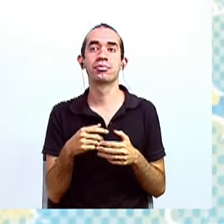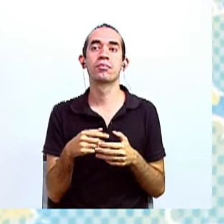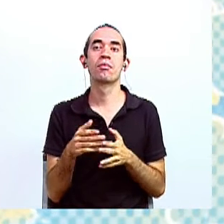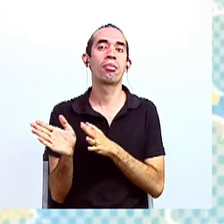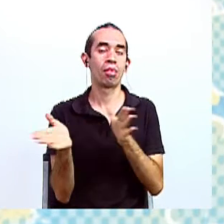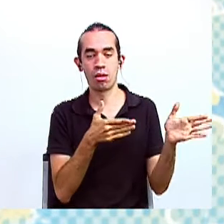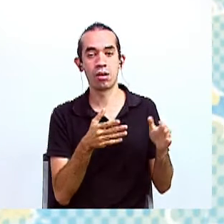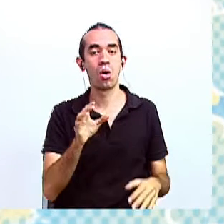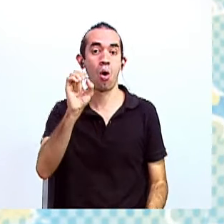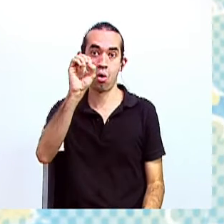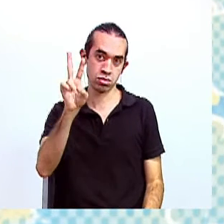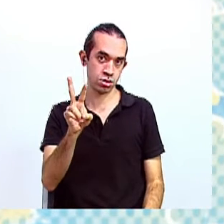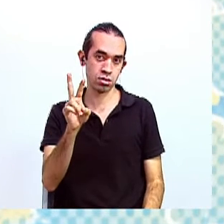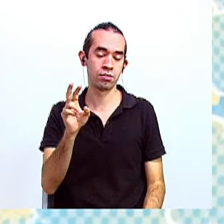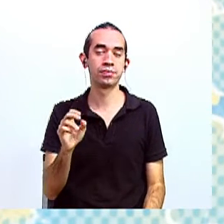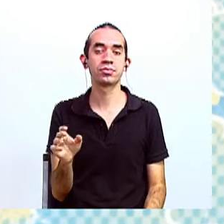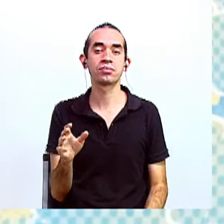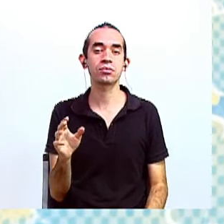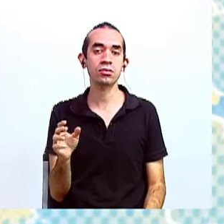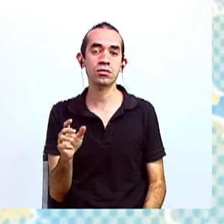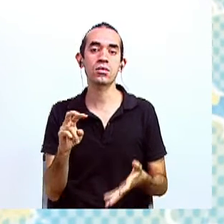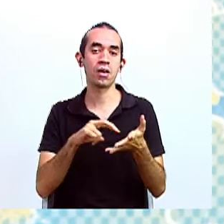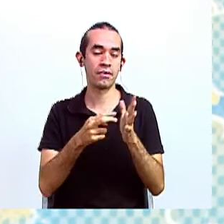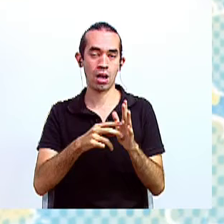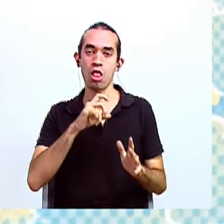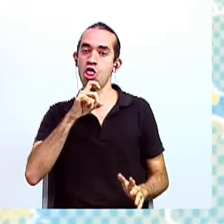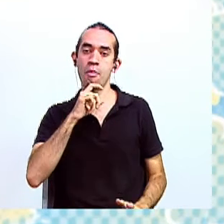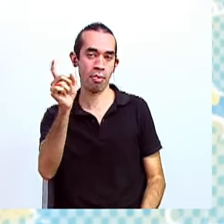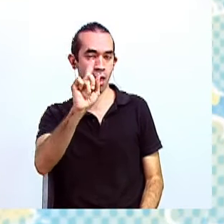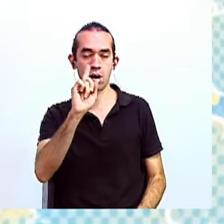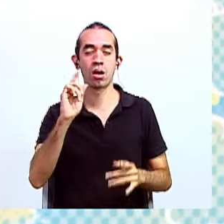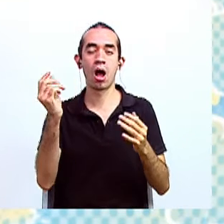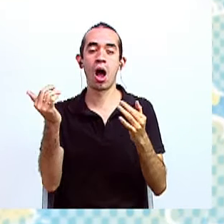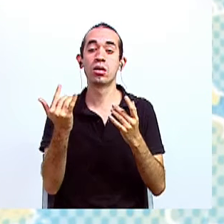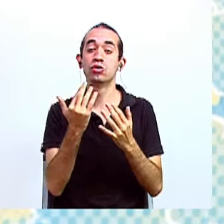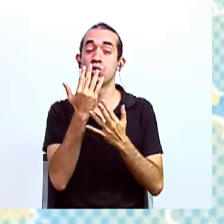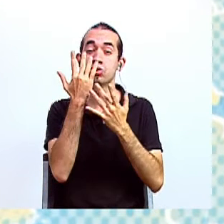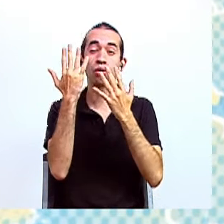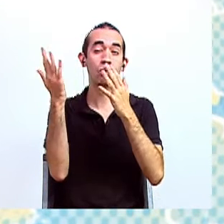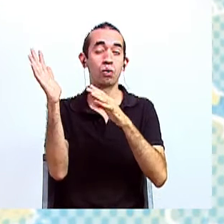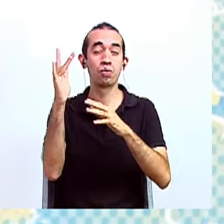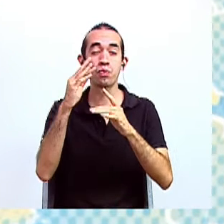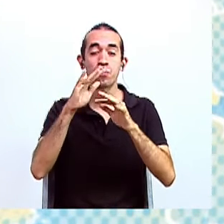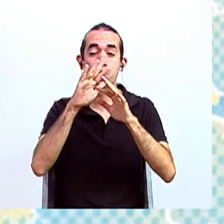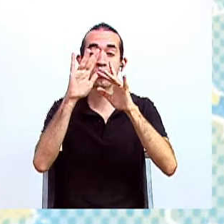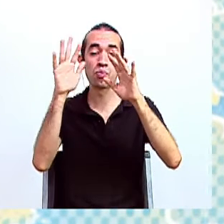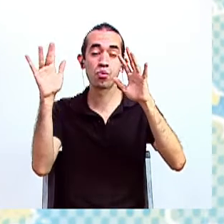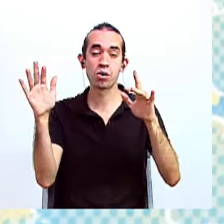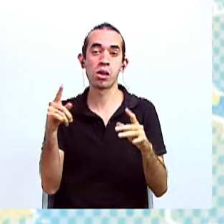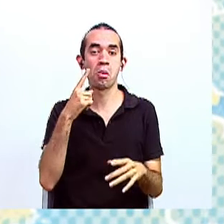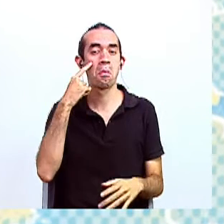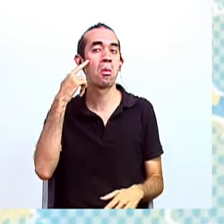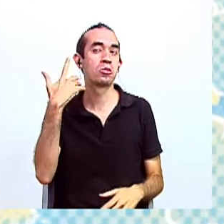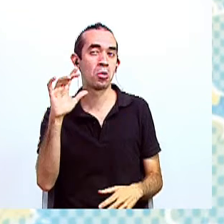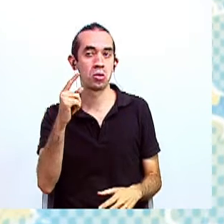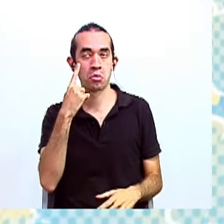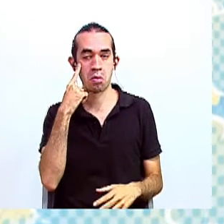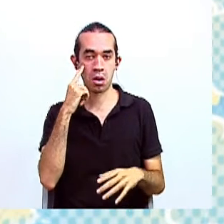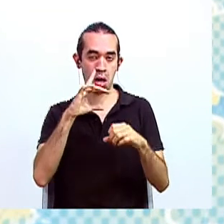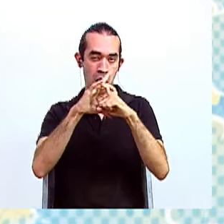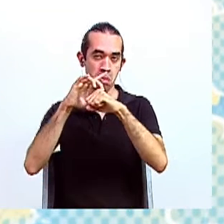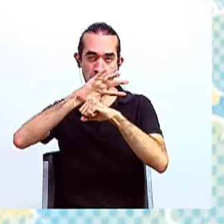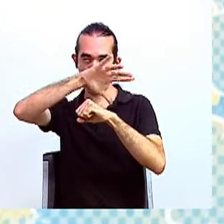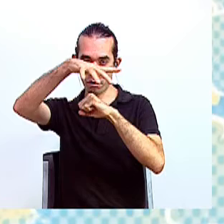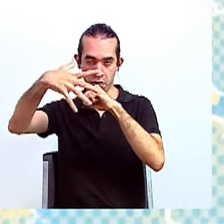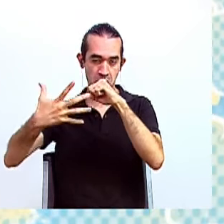El otro es el oxígeno, el cual es un no metal que está en estado gaseoso. Es aproximadamente el 21% de la